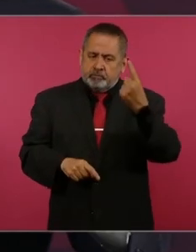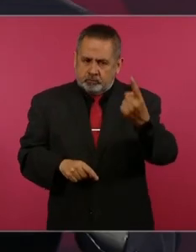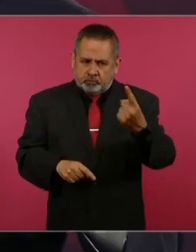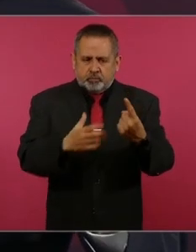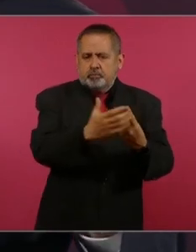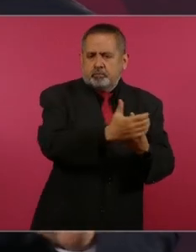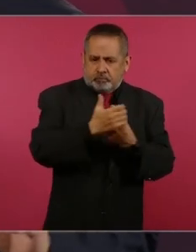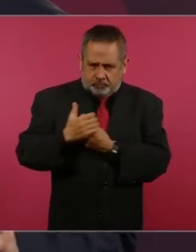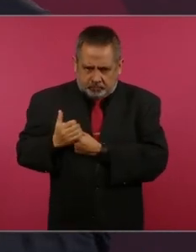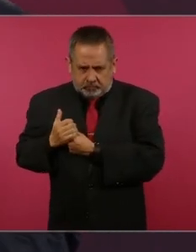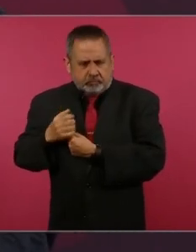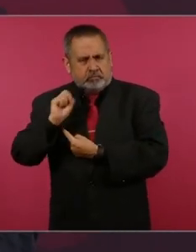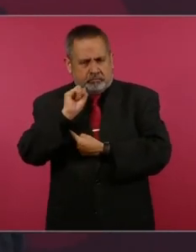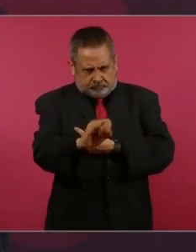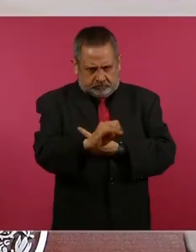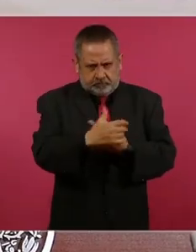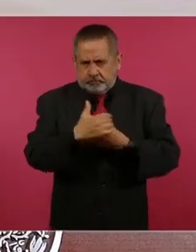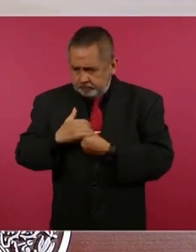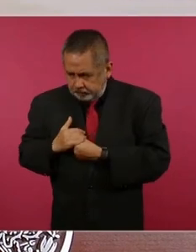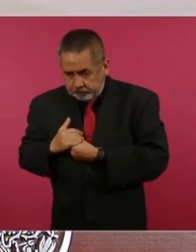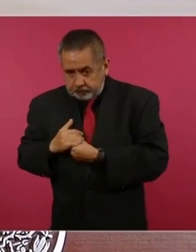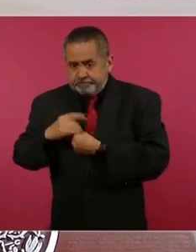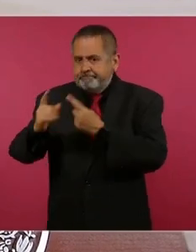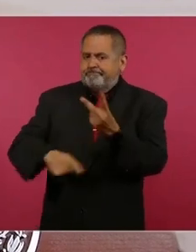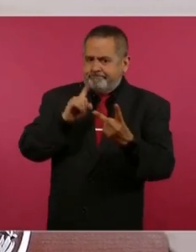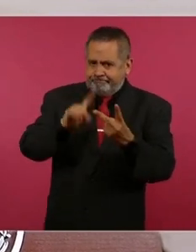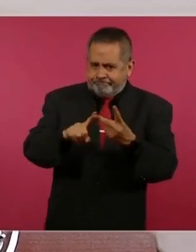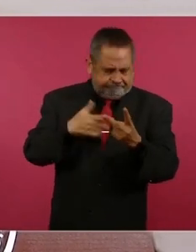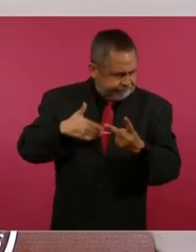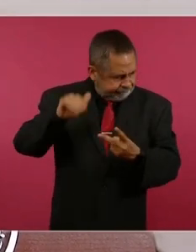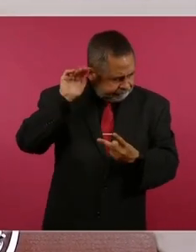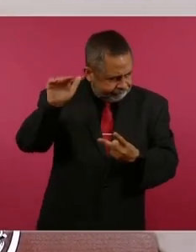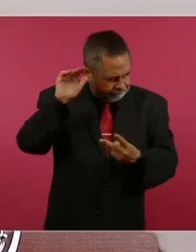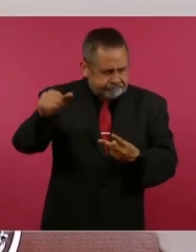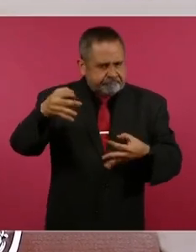cosas distintas. O sea, nosotros ya acudimos